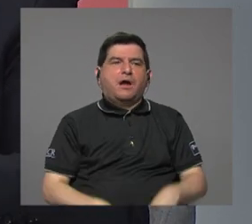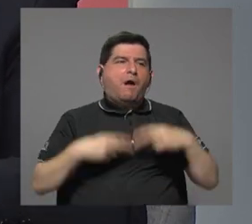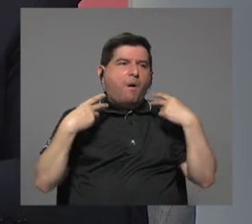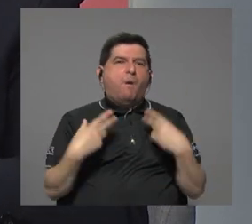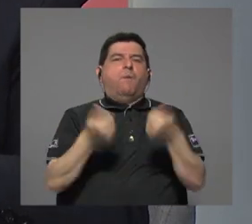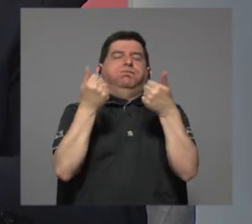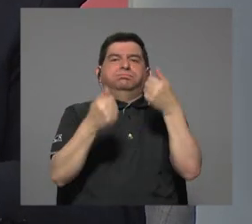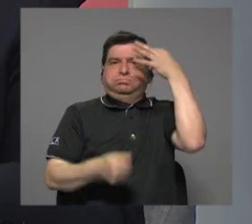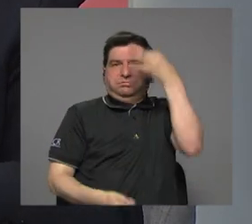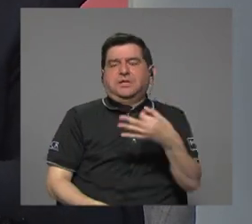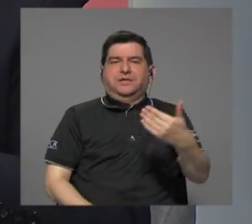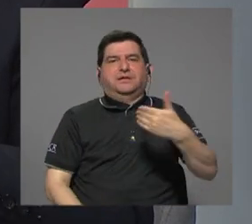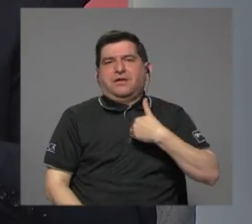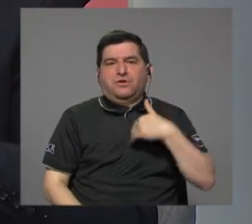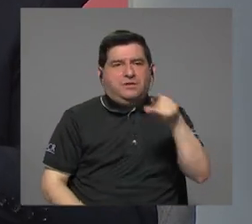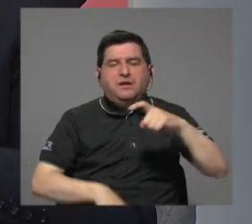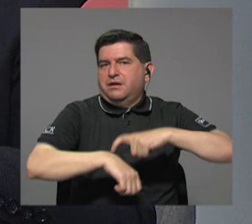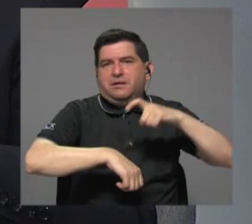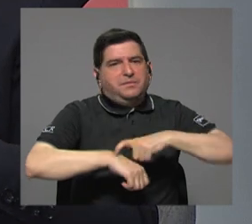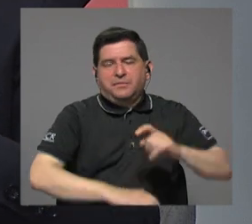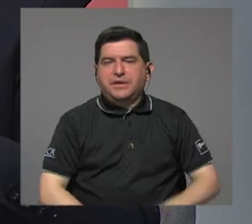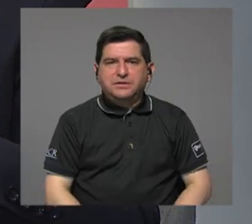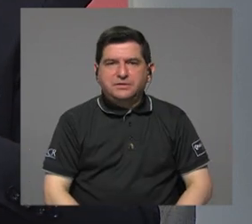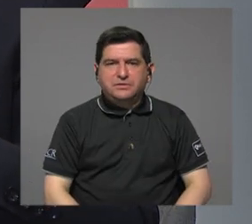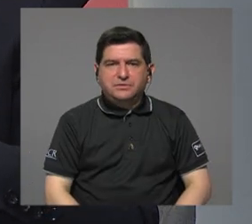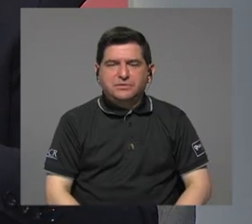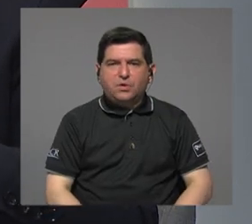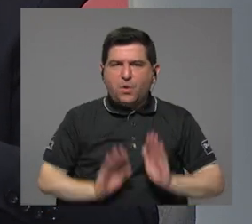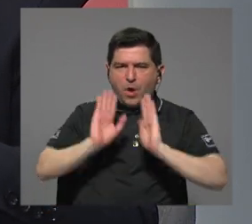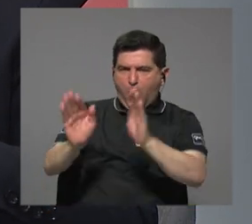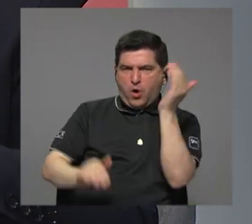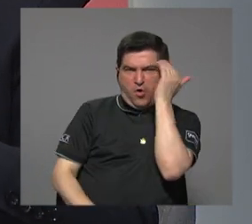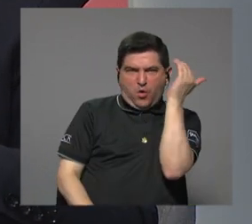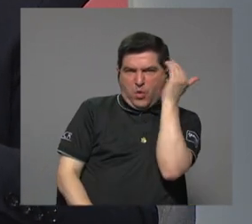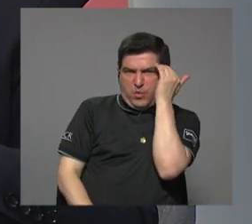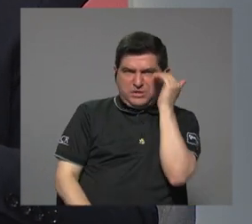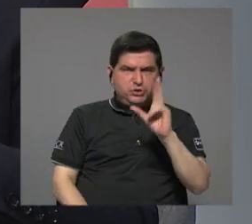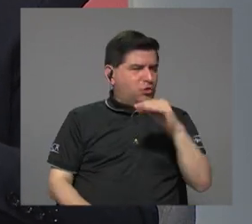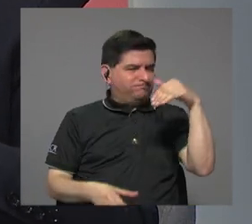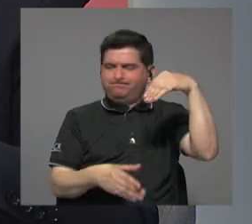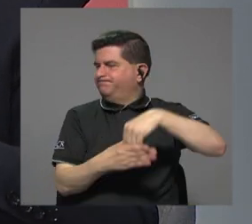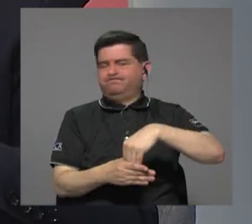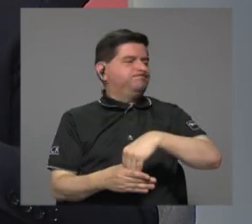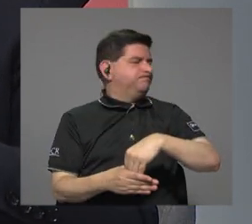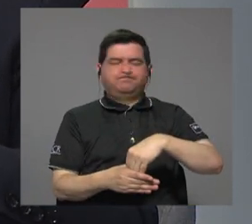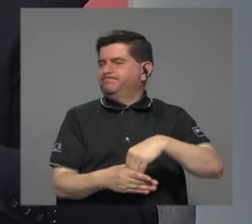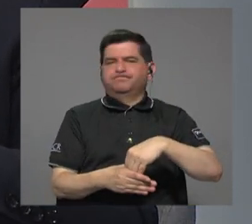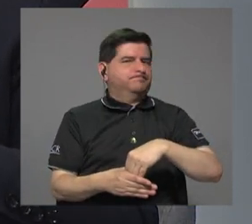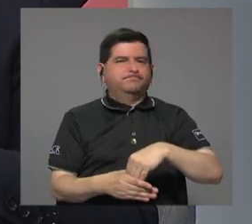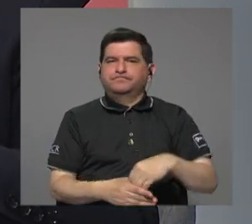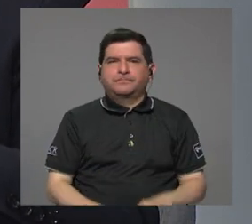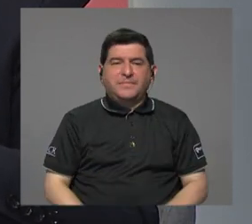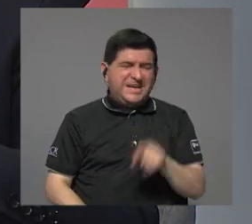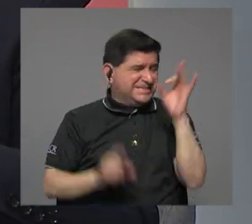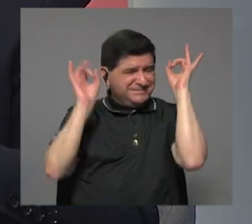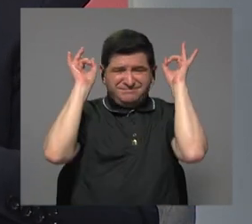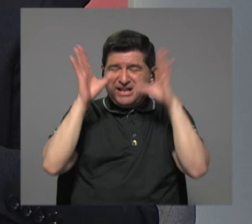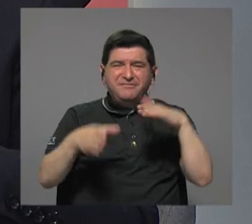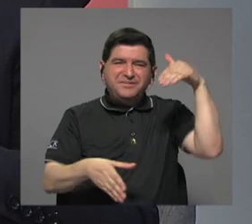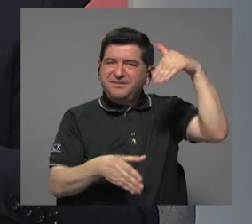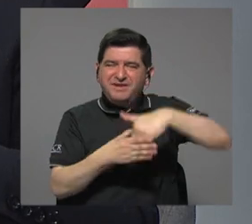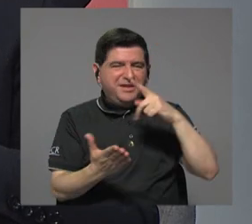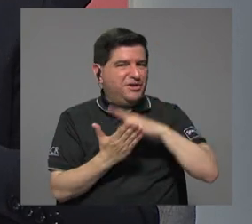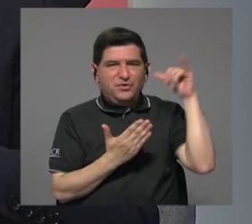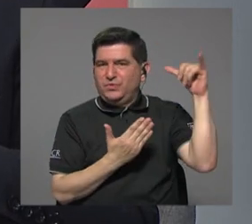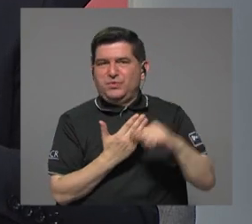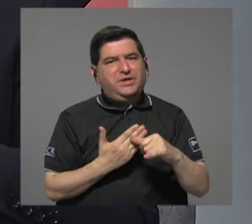de criterio que existía ahí el tema de la objeción de conciencia no debe estar ahí esto es una barbaridad que se meta en